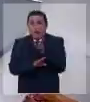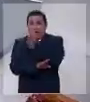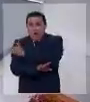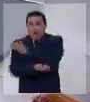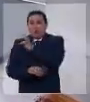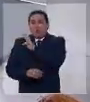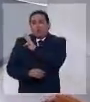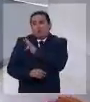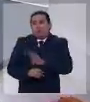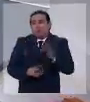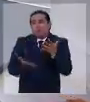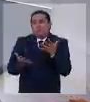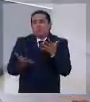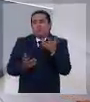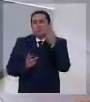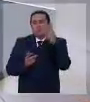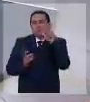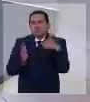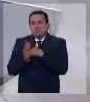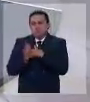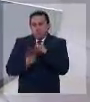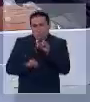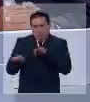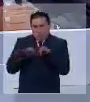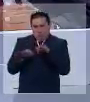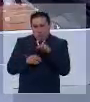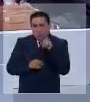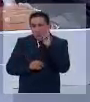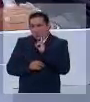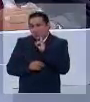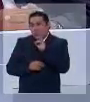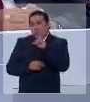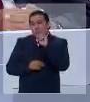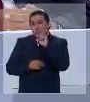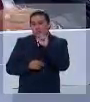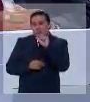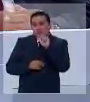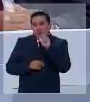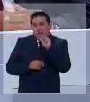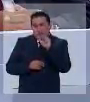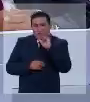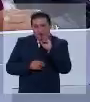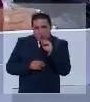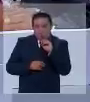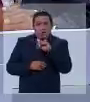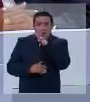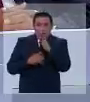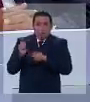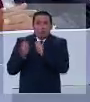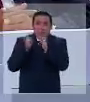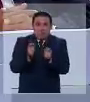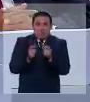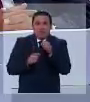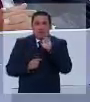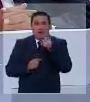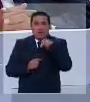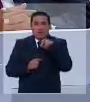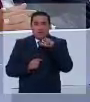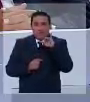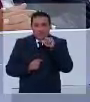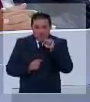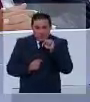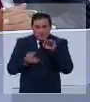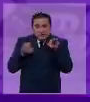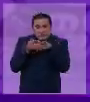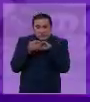Robles. Justo después de que él se fue, con Alejandro Encinas, se generaban casi 11,000 empleos. Cuando él fue jefe de gobierno de la ciudad,